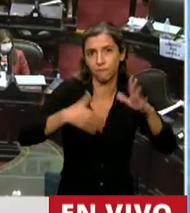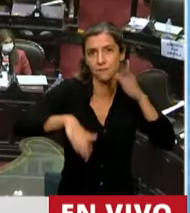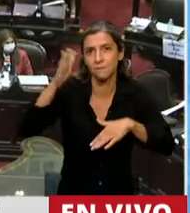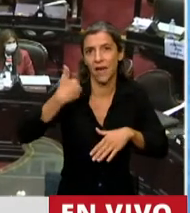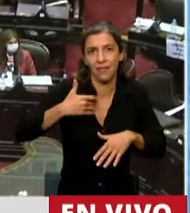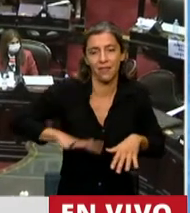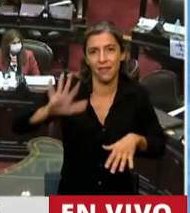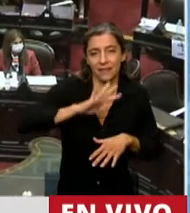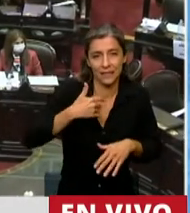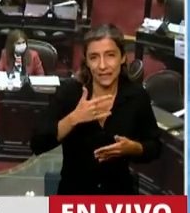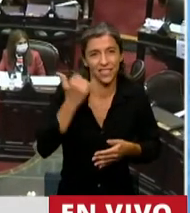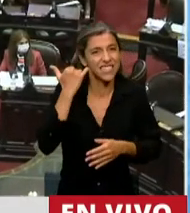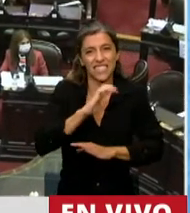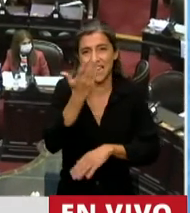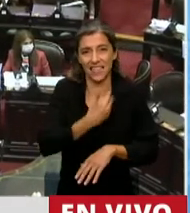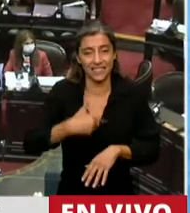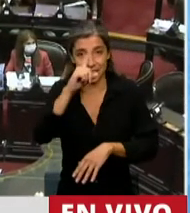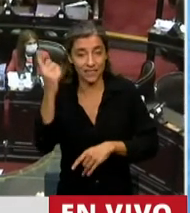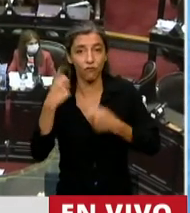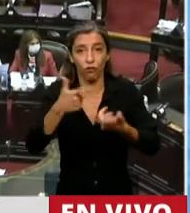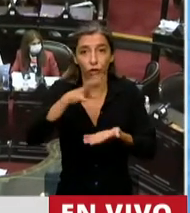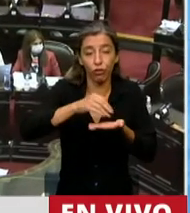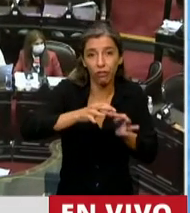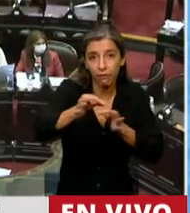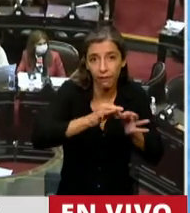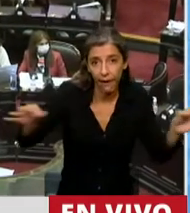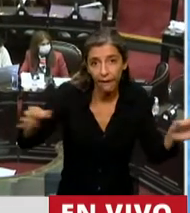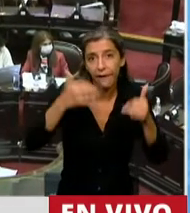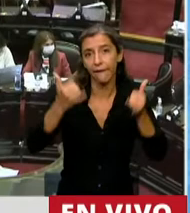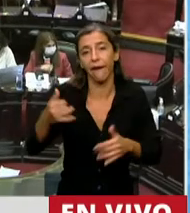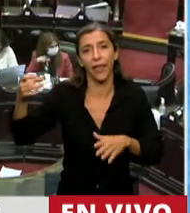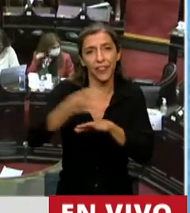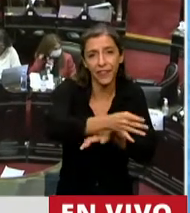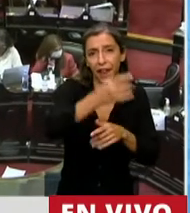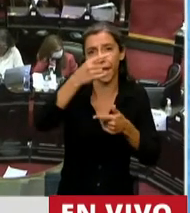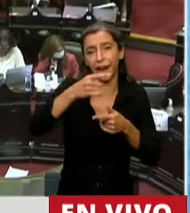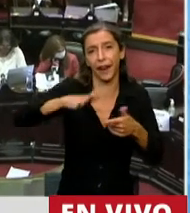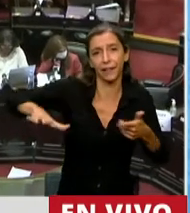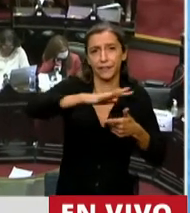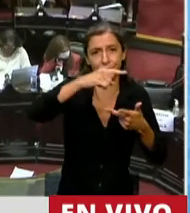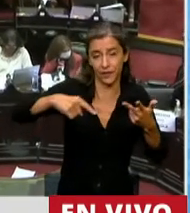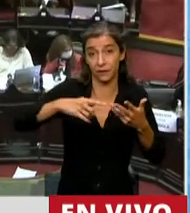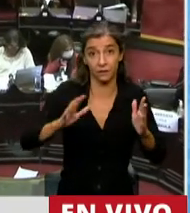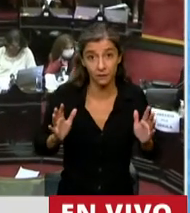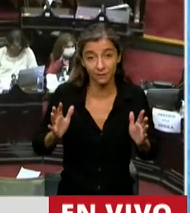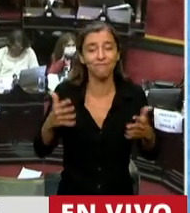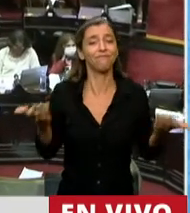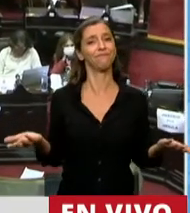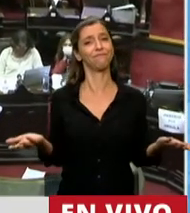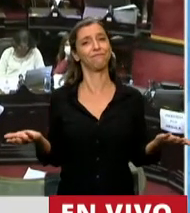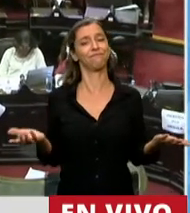denomina, adquirió tierra del Estado, se le dio tierra del Estado, es playas ferroviarias. O sea, lo que se está beneficiando en